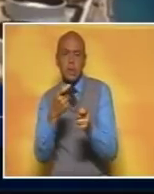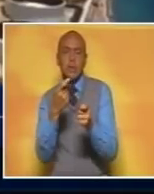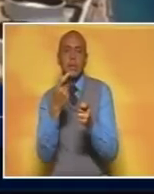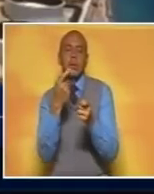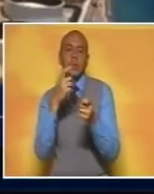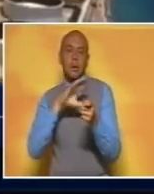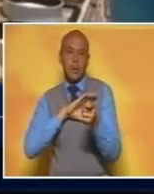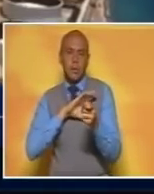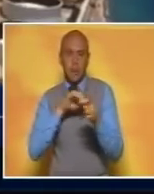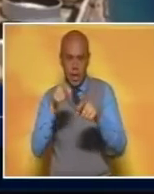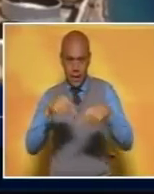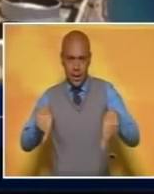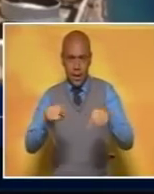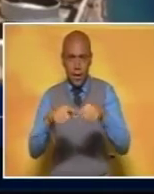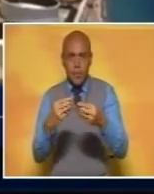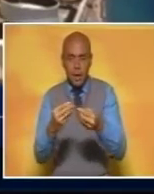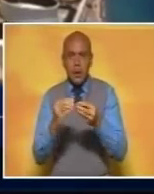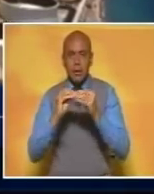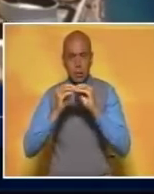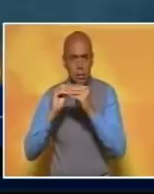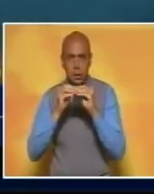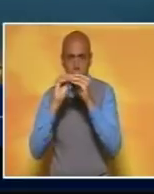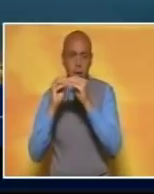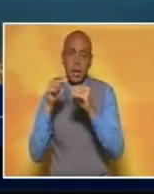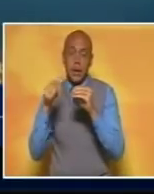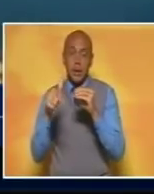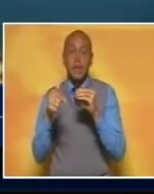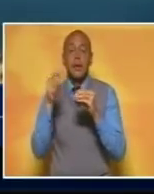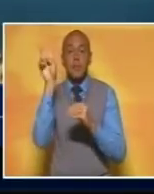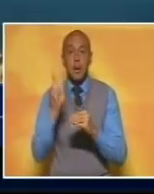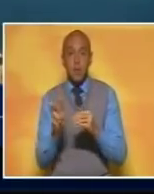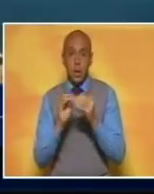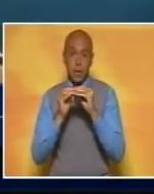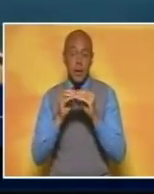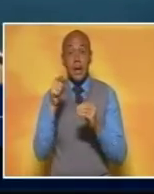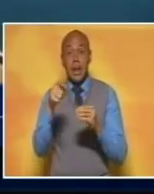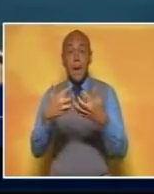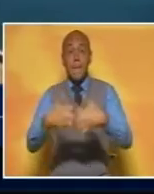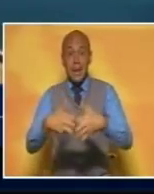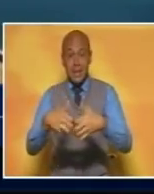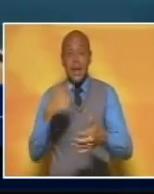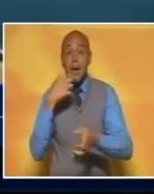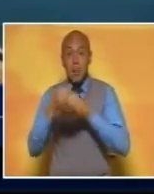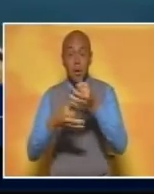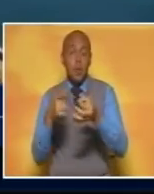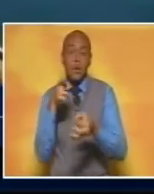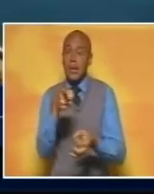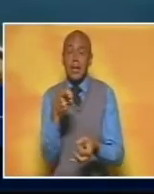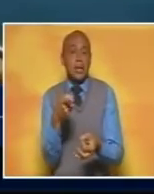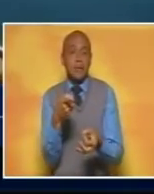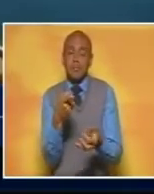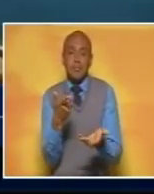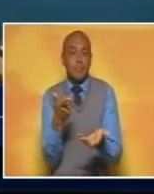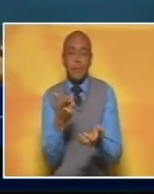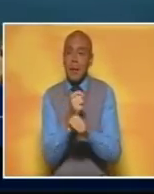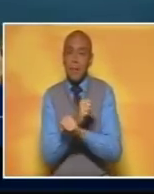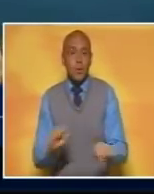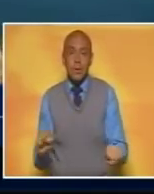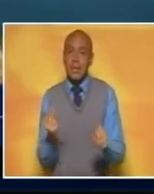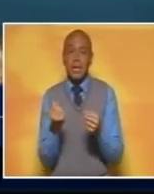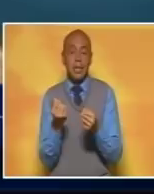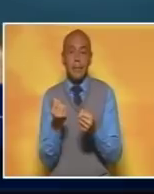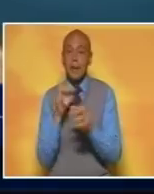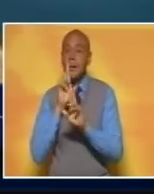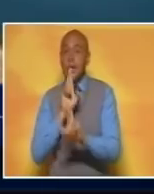una transición democrática en Venezuela. También señala que la empresa admitió no tener la capacidad para cumplir con los acuerdos. Por otra